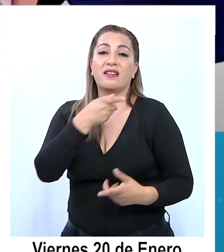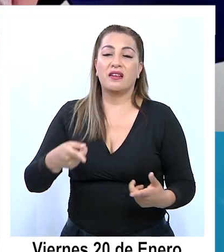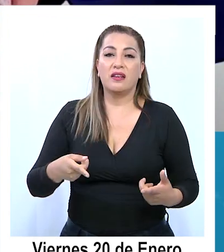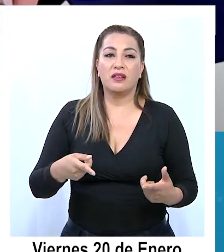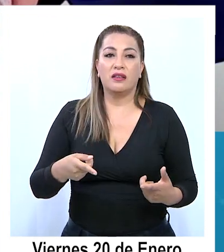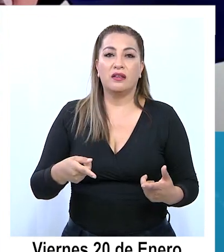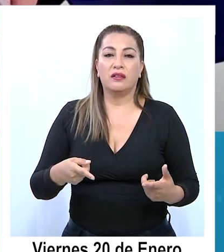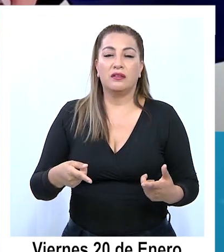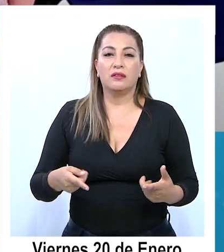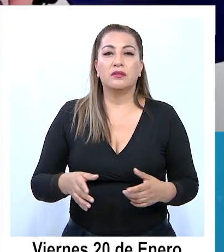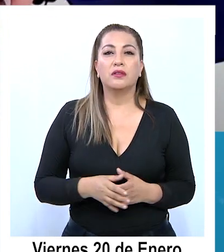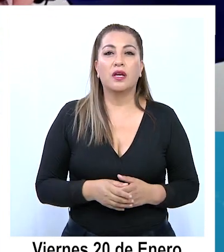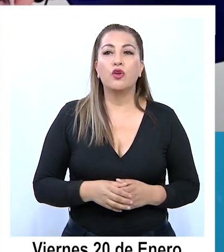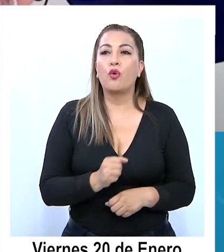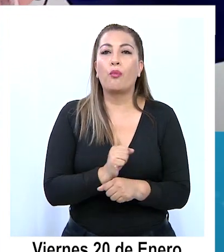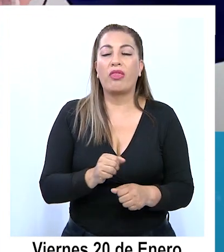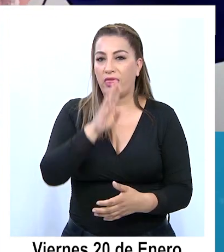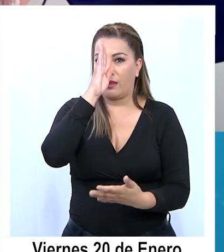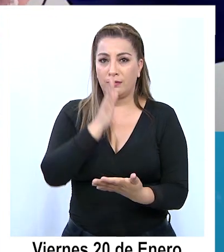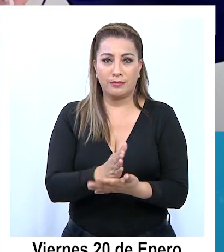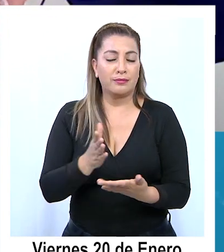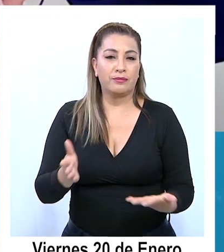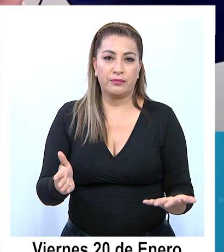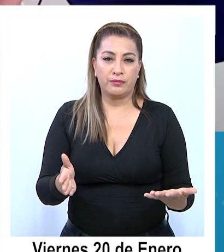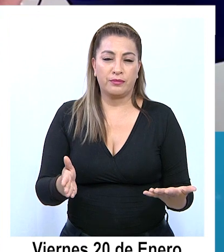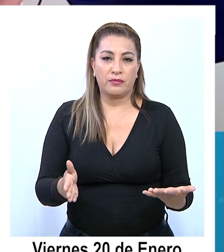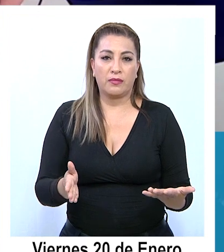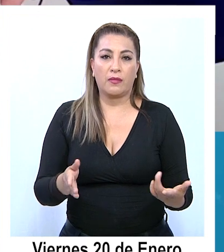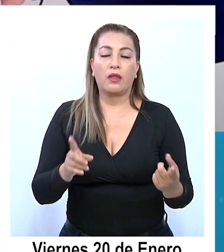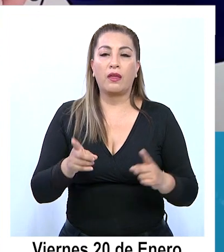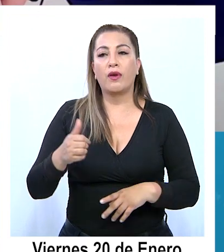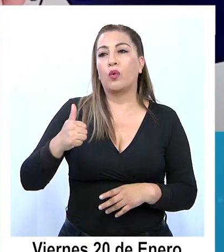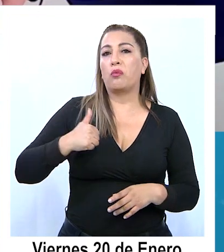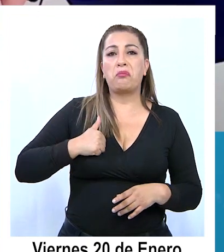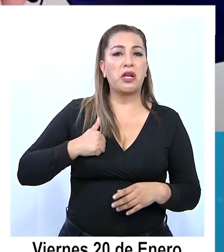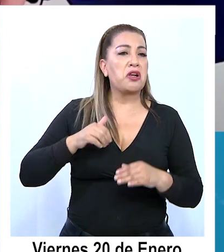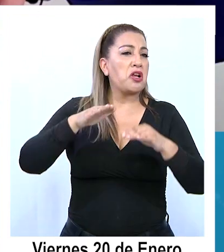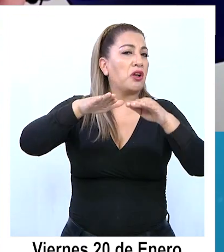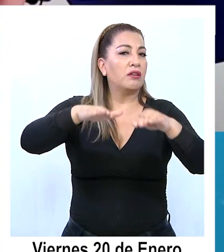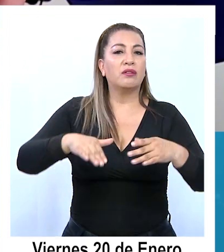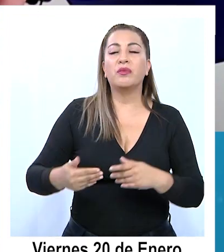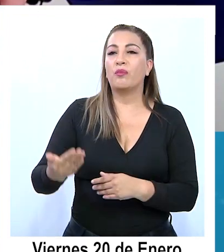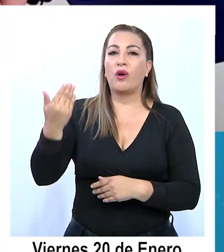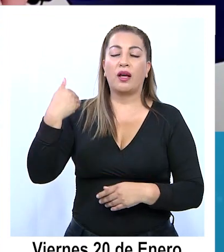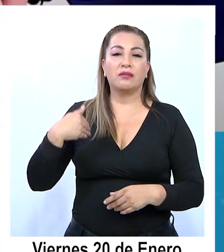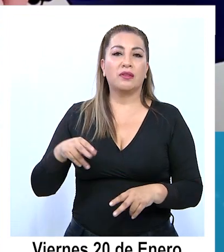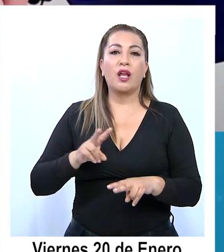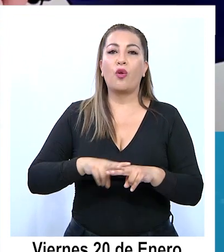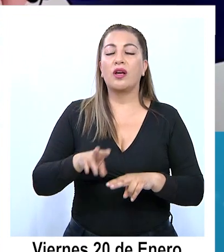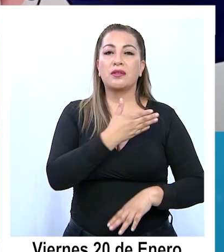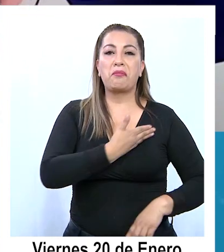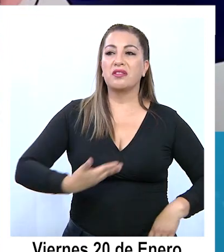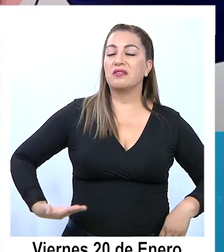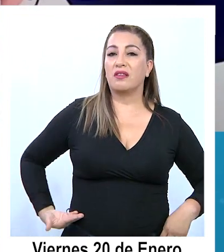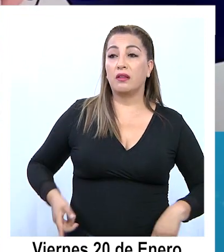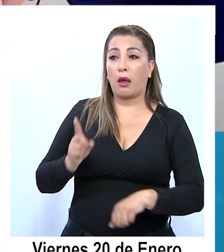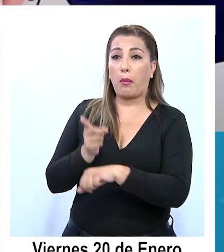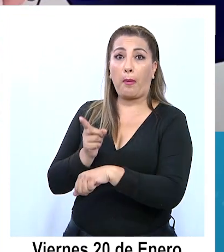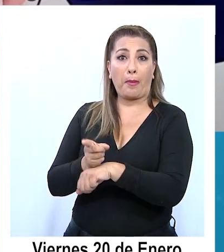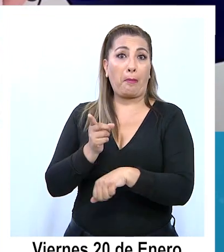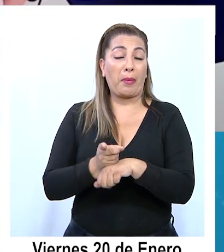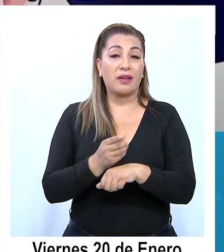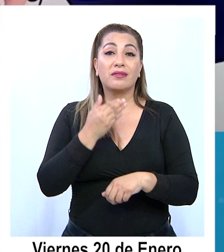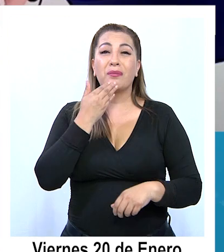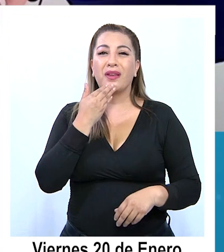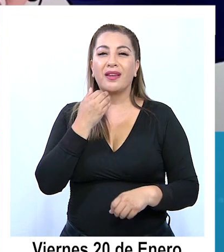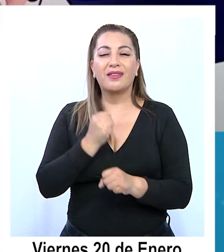fuerzas no deliberantes y por lo tanto van a cumplir como lo han hecho siempre con las instrucciones que le dé el Ejecutivo y de asumir las tareas que le entrega la